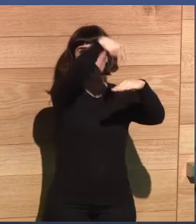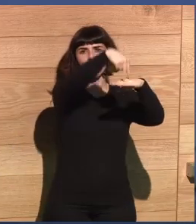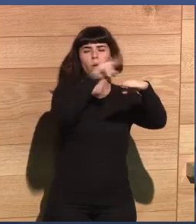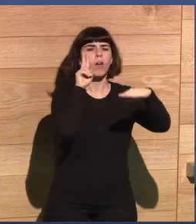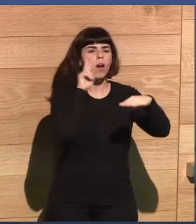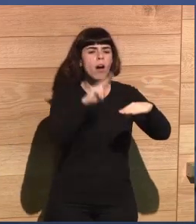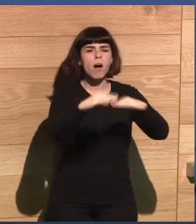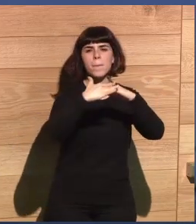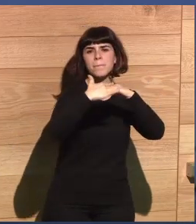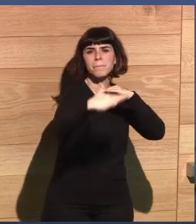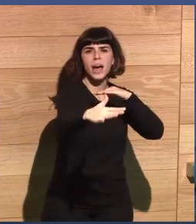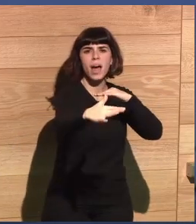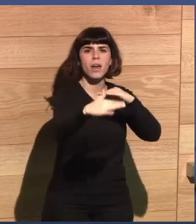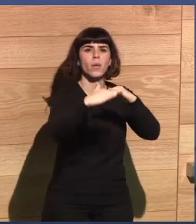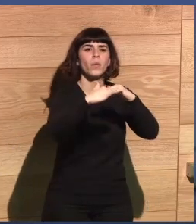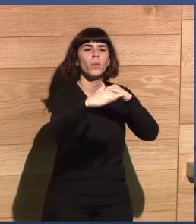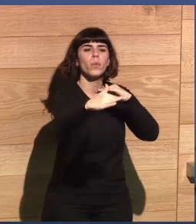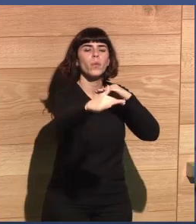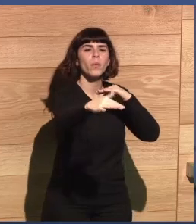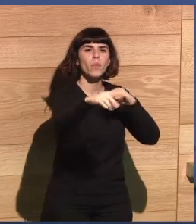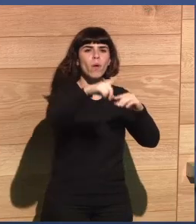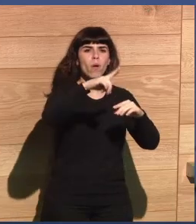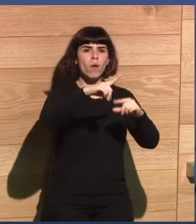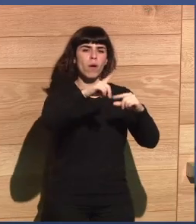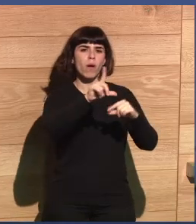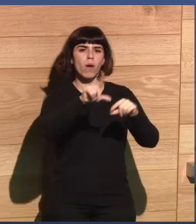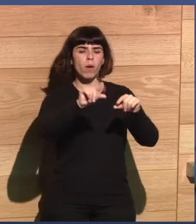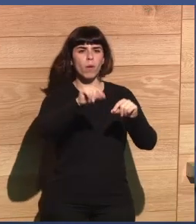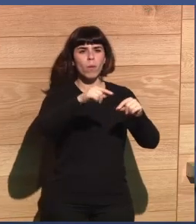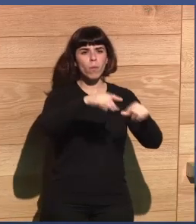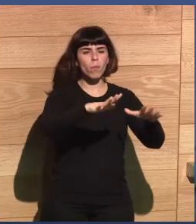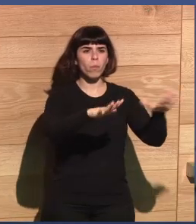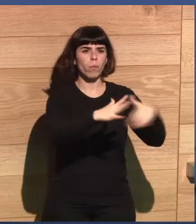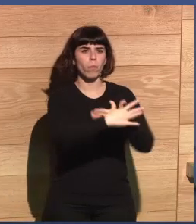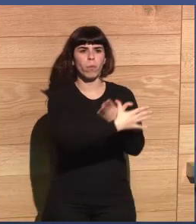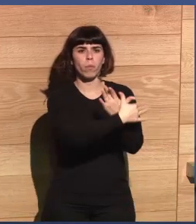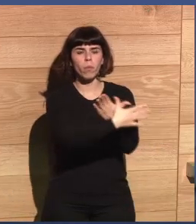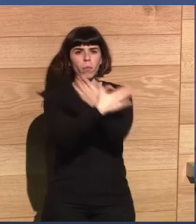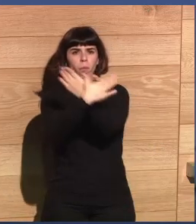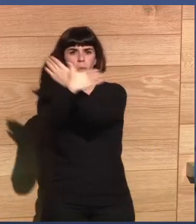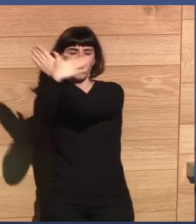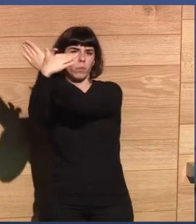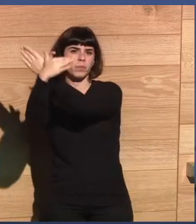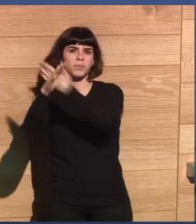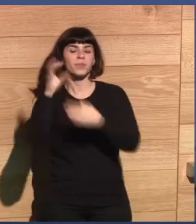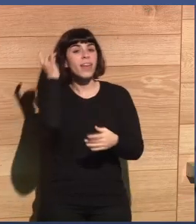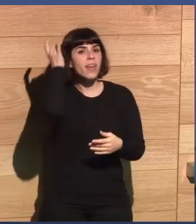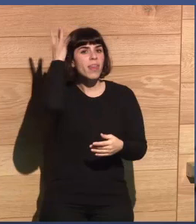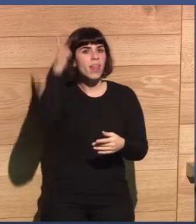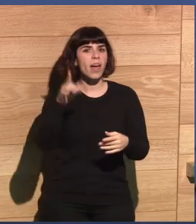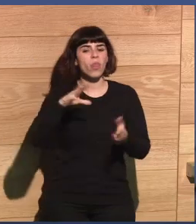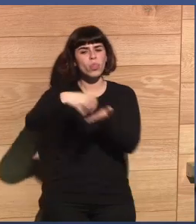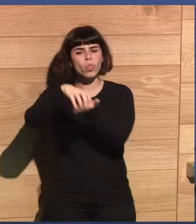tenía un mar que se comía el horizonte y miles de gaviotas volaban sobre el cielo. Entonces se iluminó en ella una idea y se despejó una